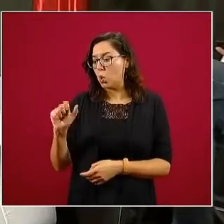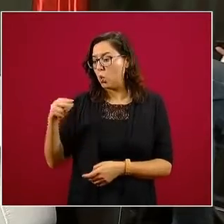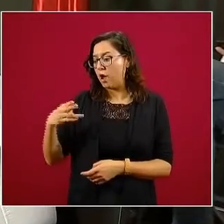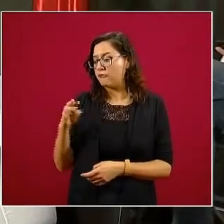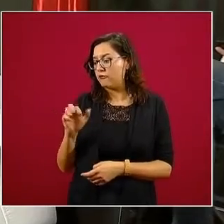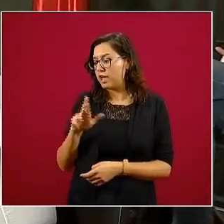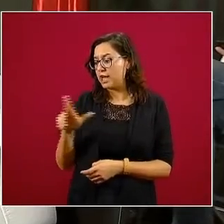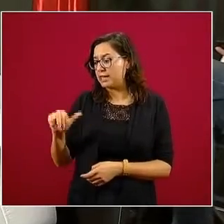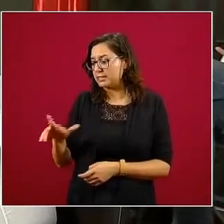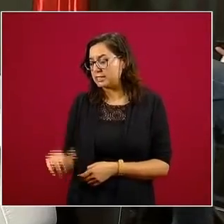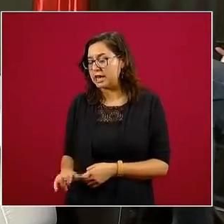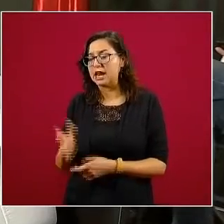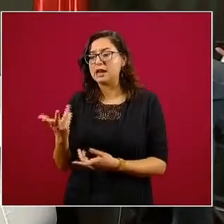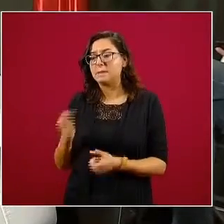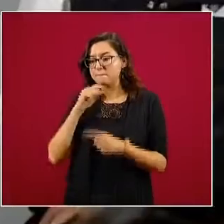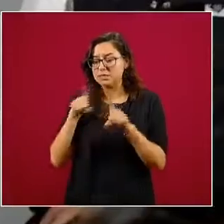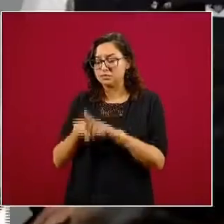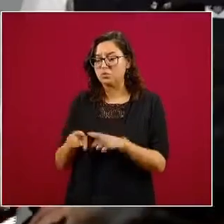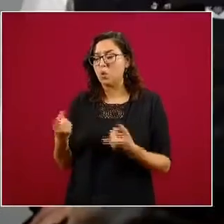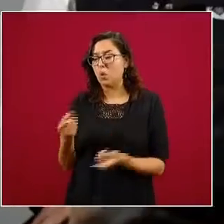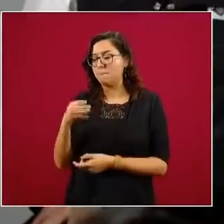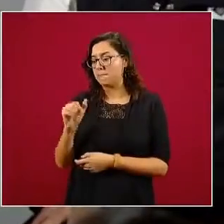la compañera, perdón.